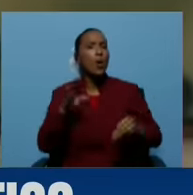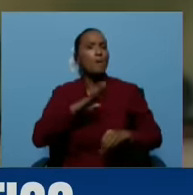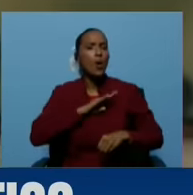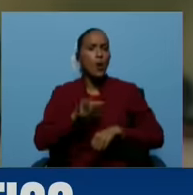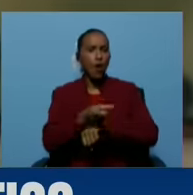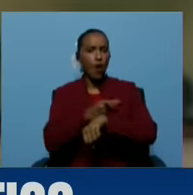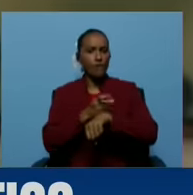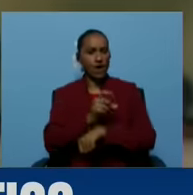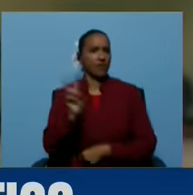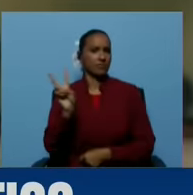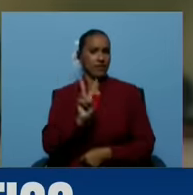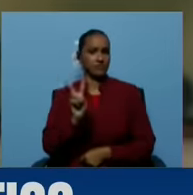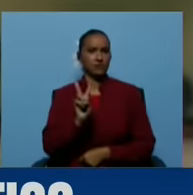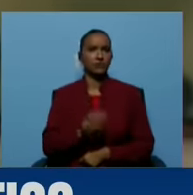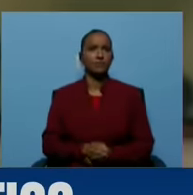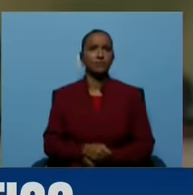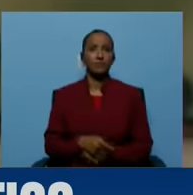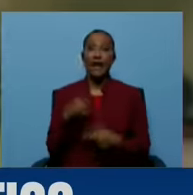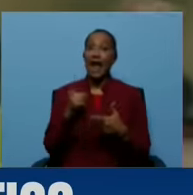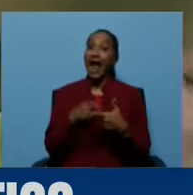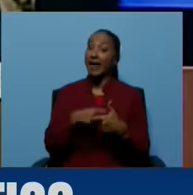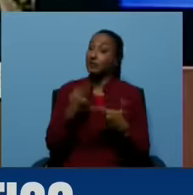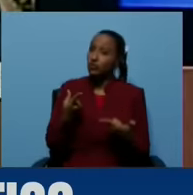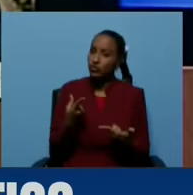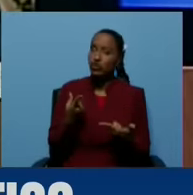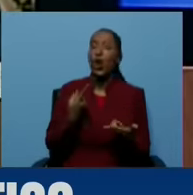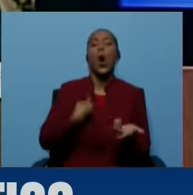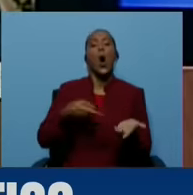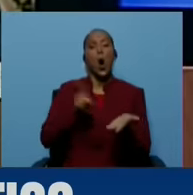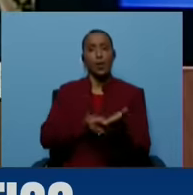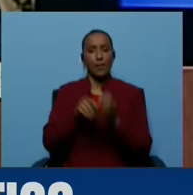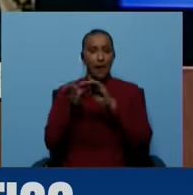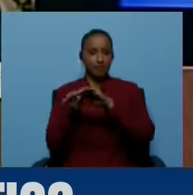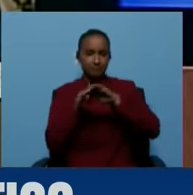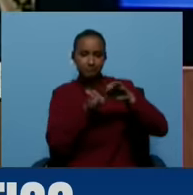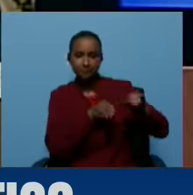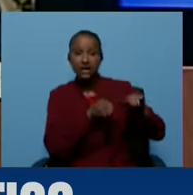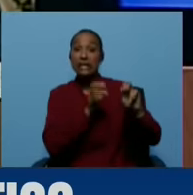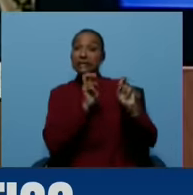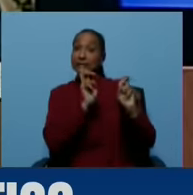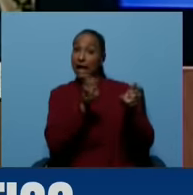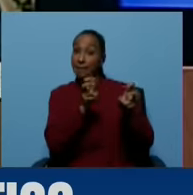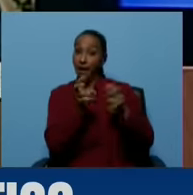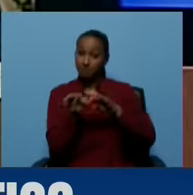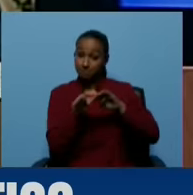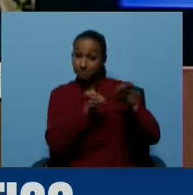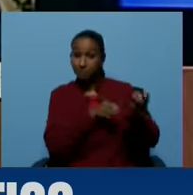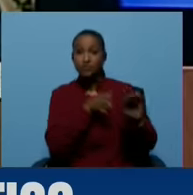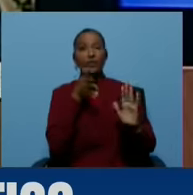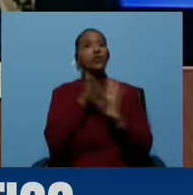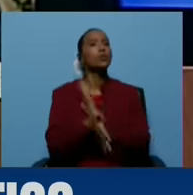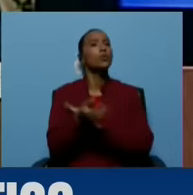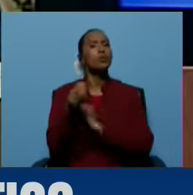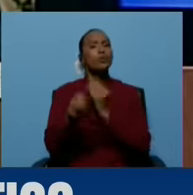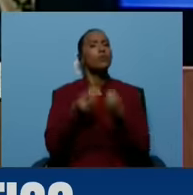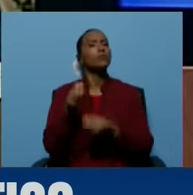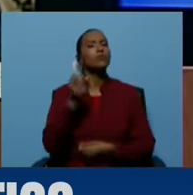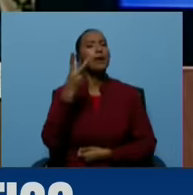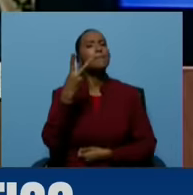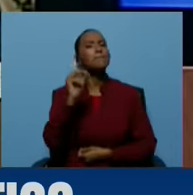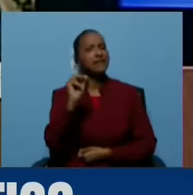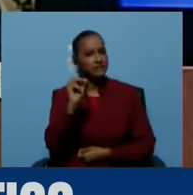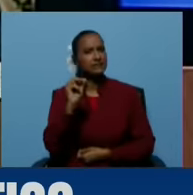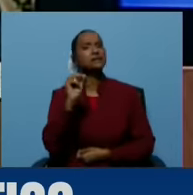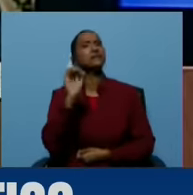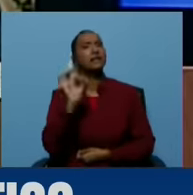hilo del proceso electoral, como ya el 20 de junio el candidato del extremismo de la ultraderecha